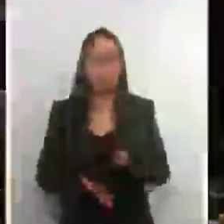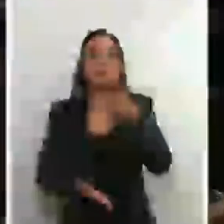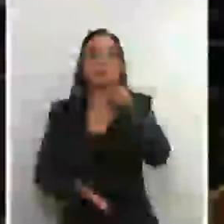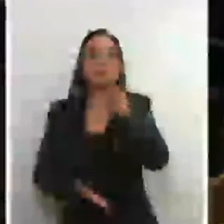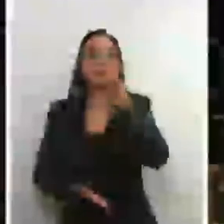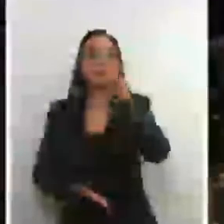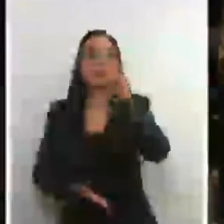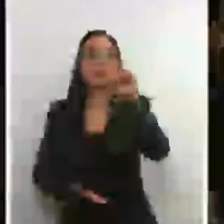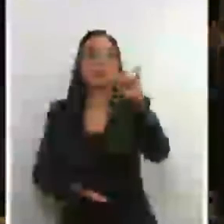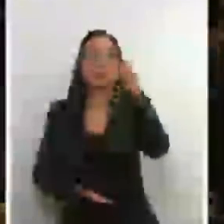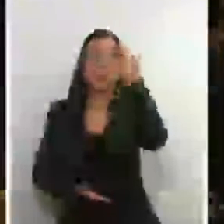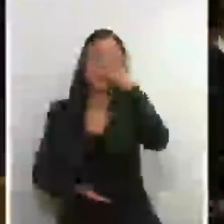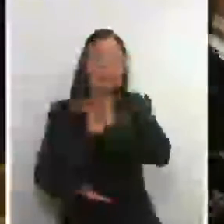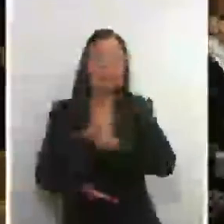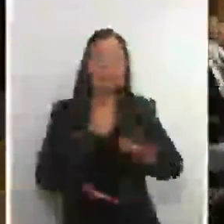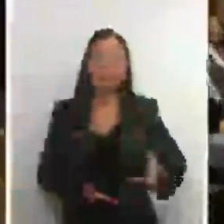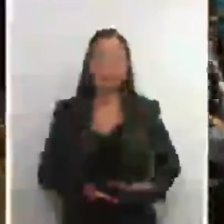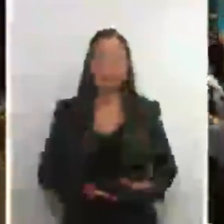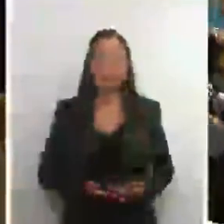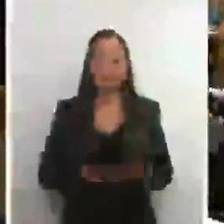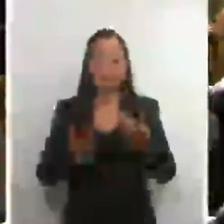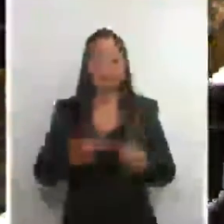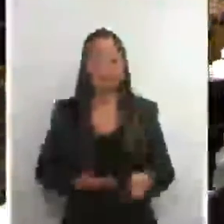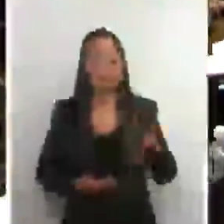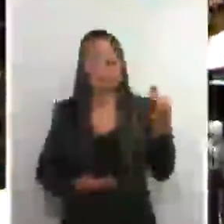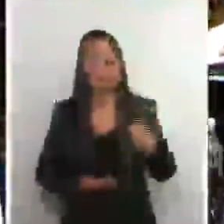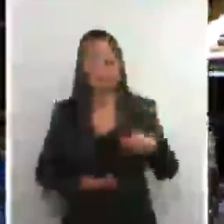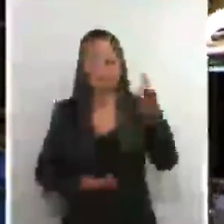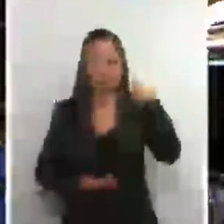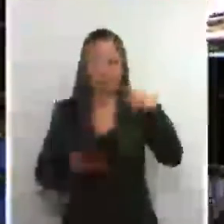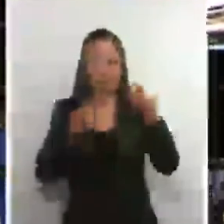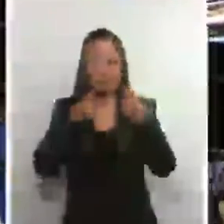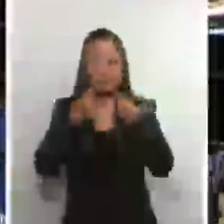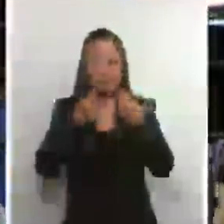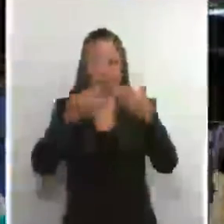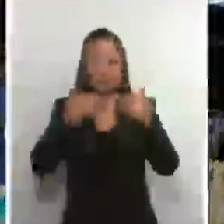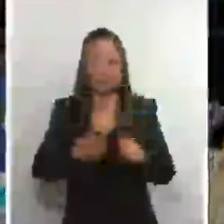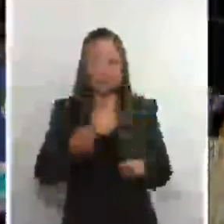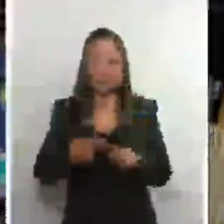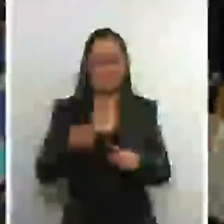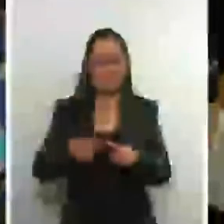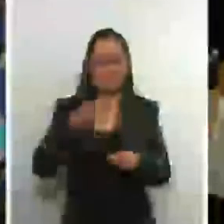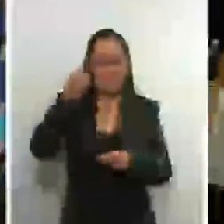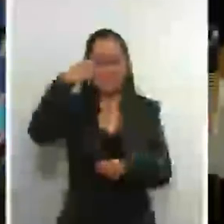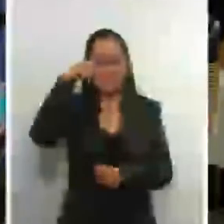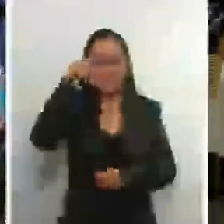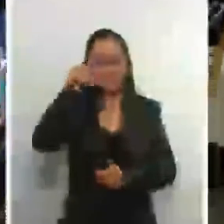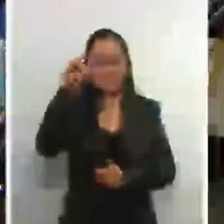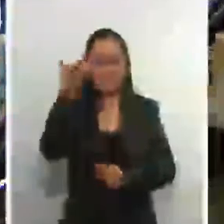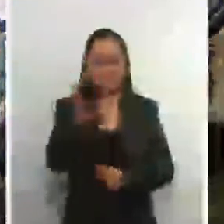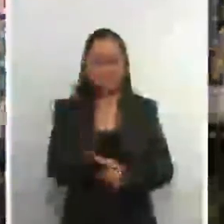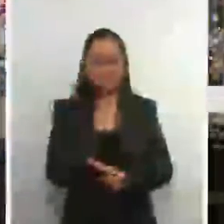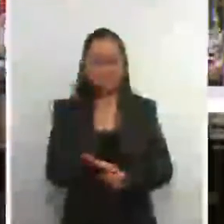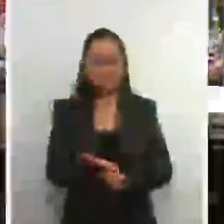Mayoría por la afirmativa, señor presidente. Se admite a discusión. Oradores en contra.